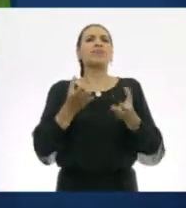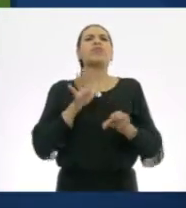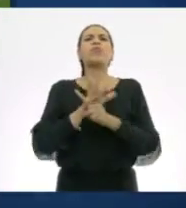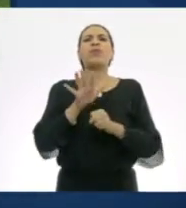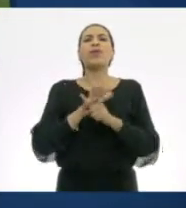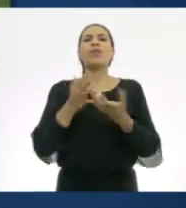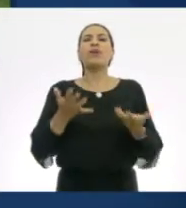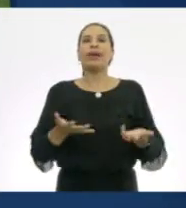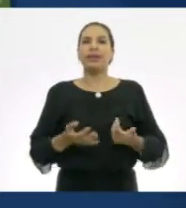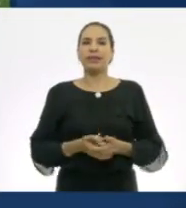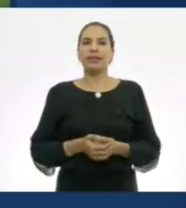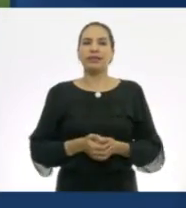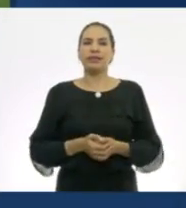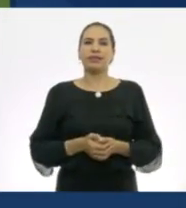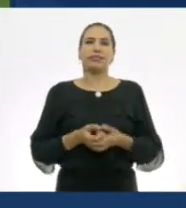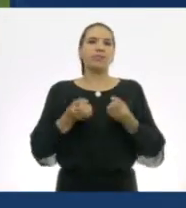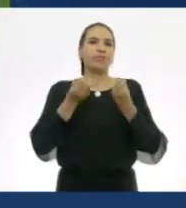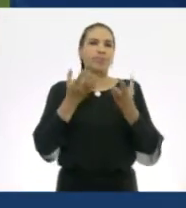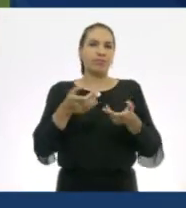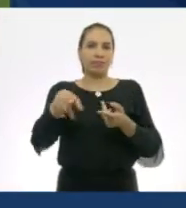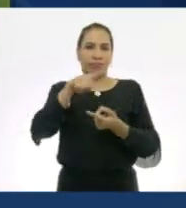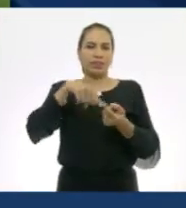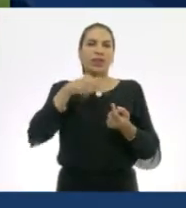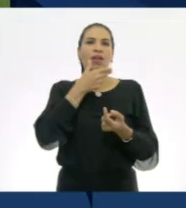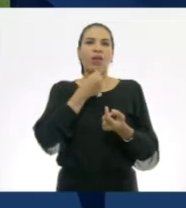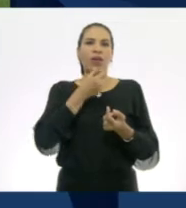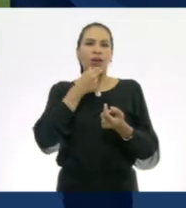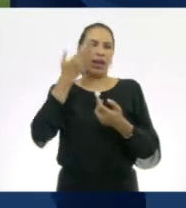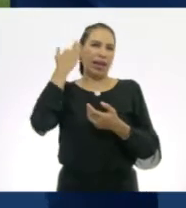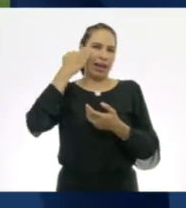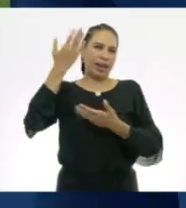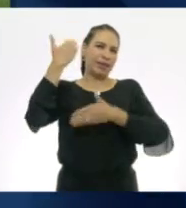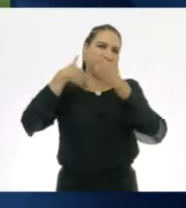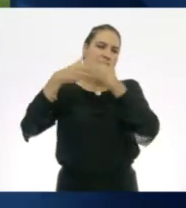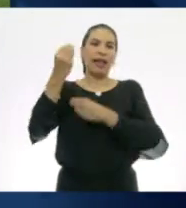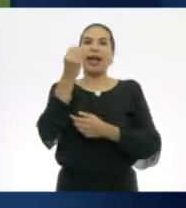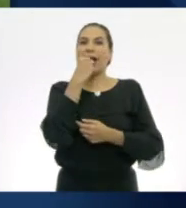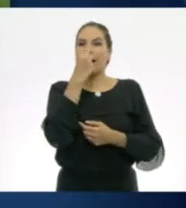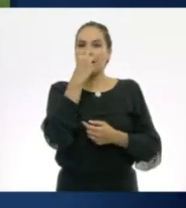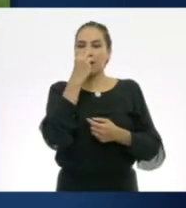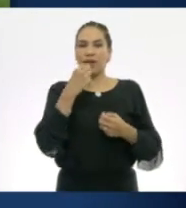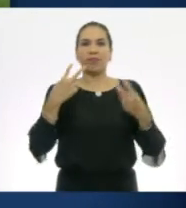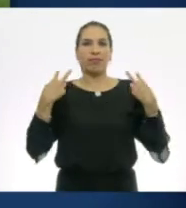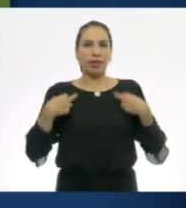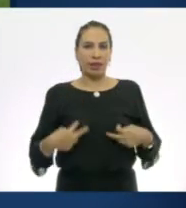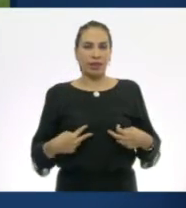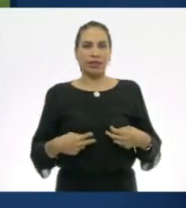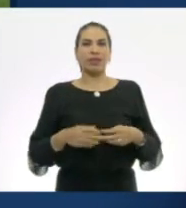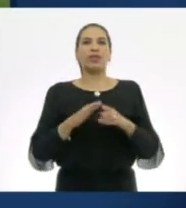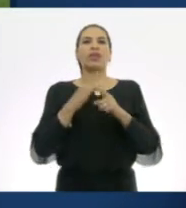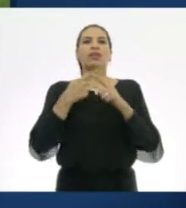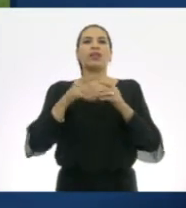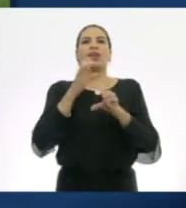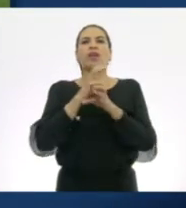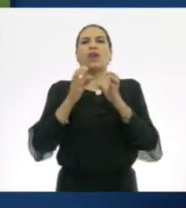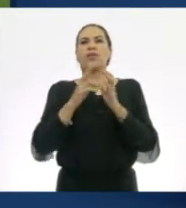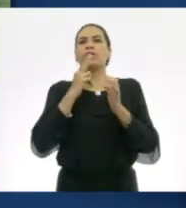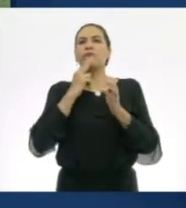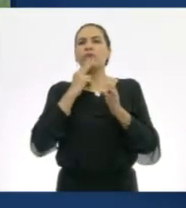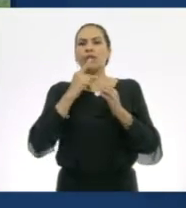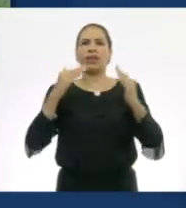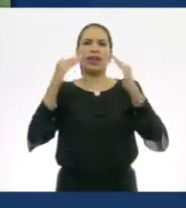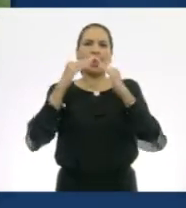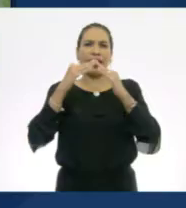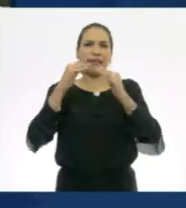que aportaban a los hombres de esa época alimento, vestido, armas, utensilios y